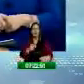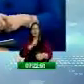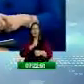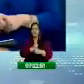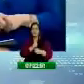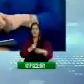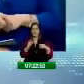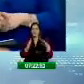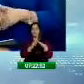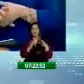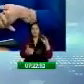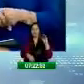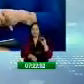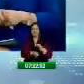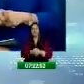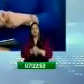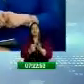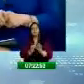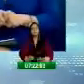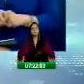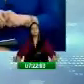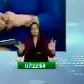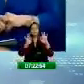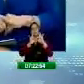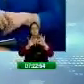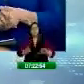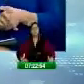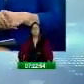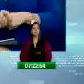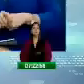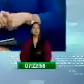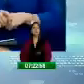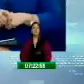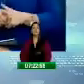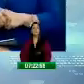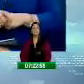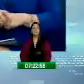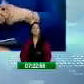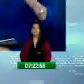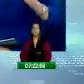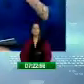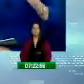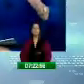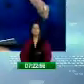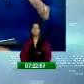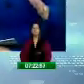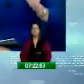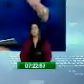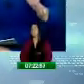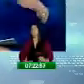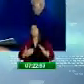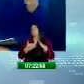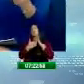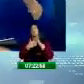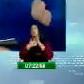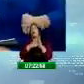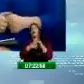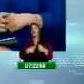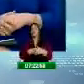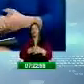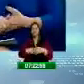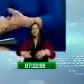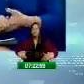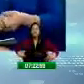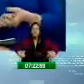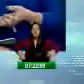domicilios, en nuestras casas. Ministra, ¿cuándo se activa el COVID-19 y cuándo lo inactivamos? Más allá